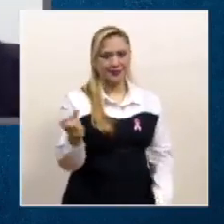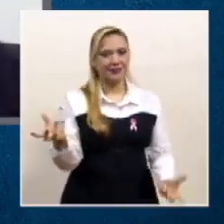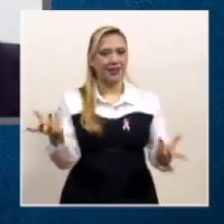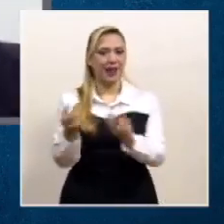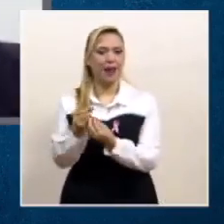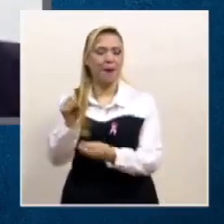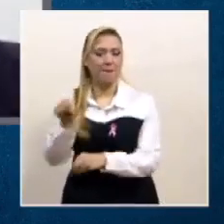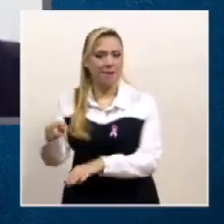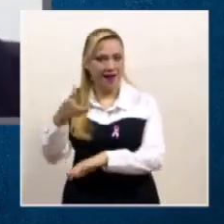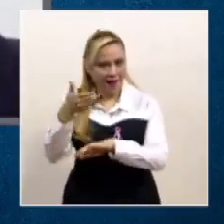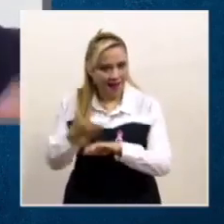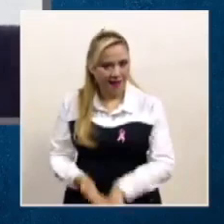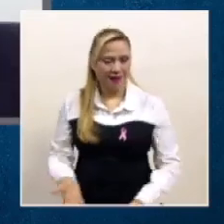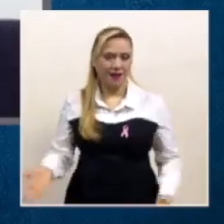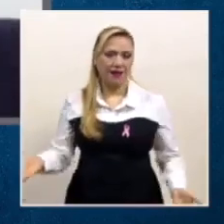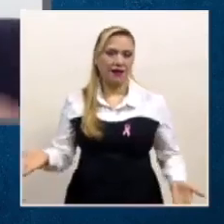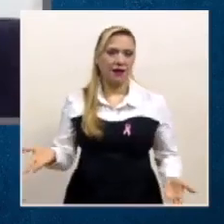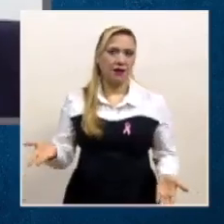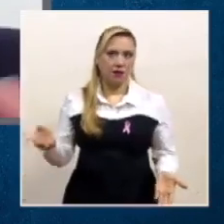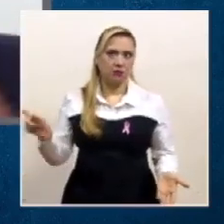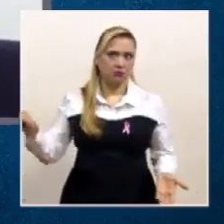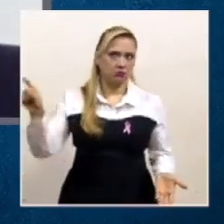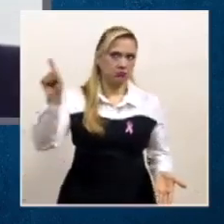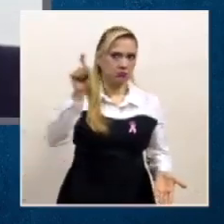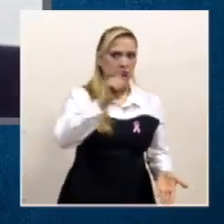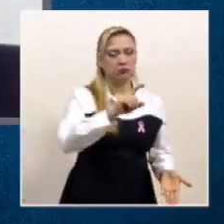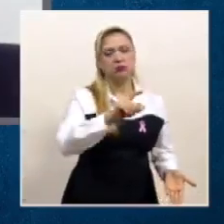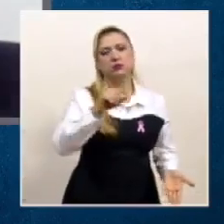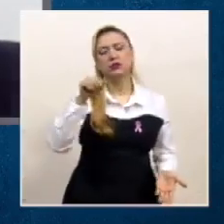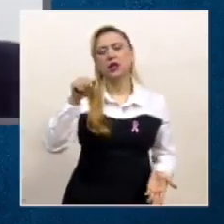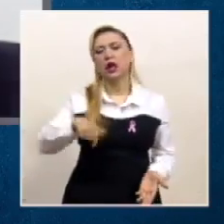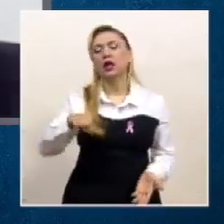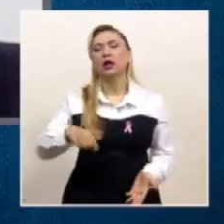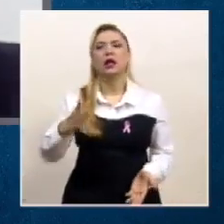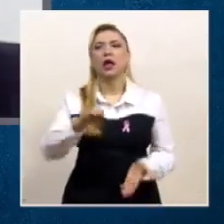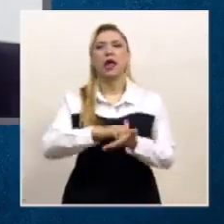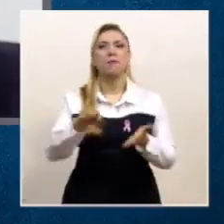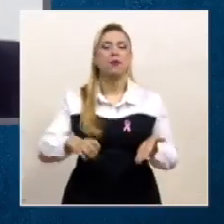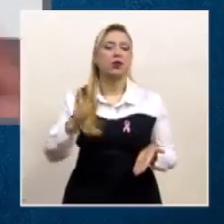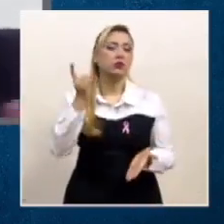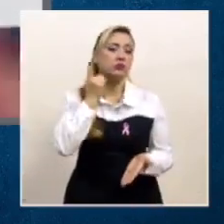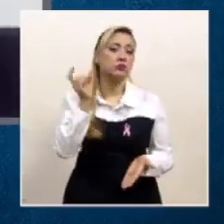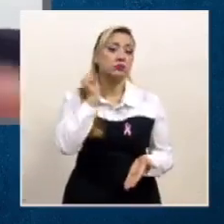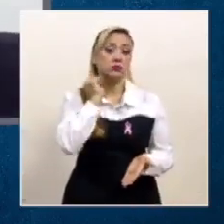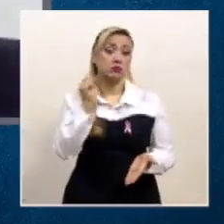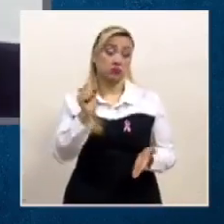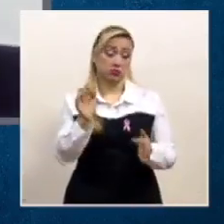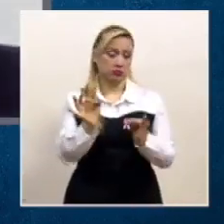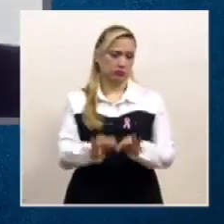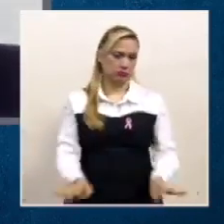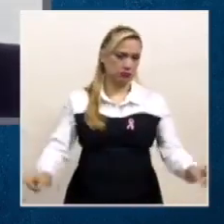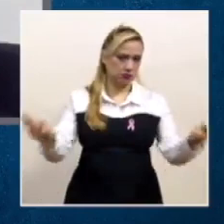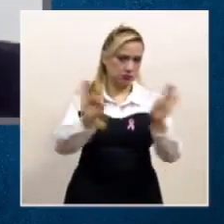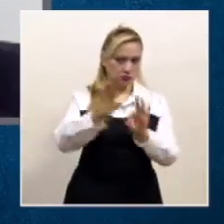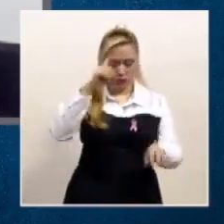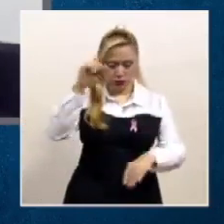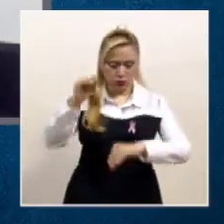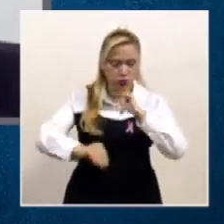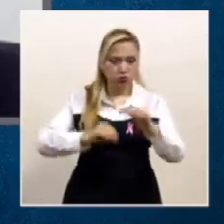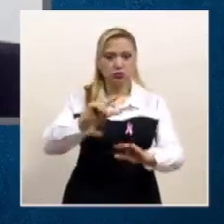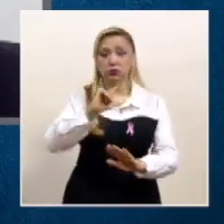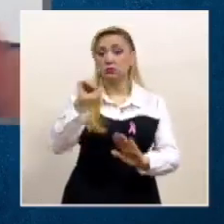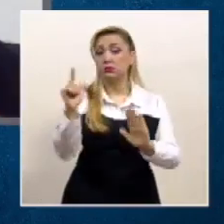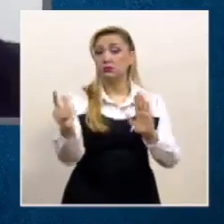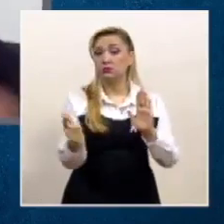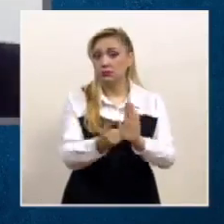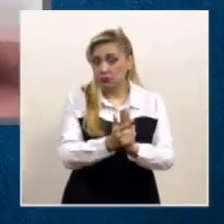todo pensando, digamos, en distintos órganos, pero pensando en los órganos legislativos. Es el principal órgano donde se